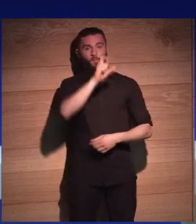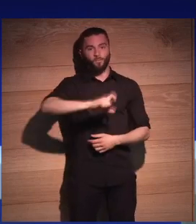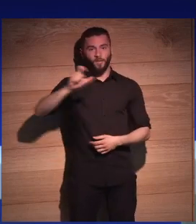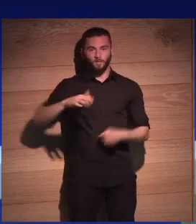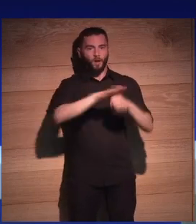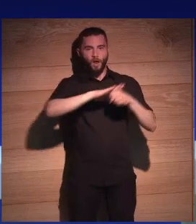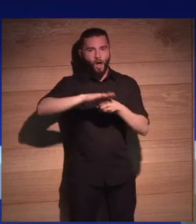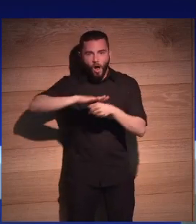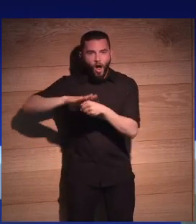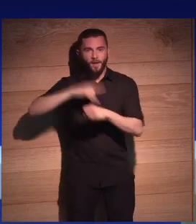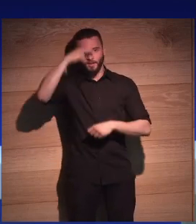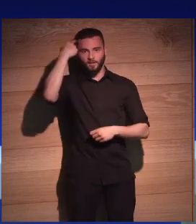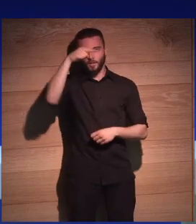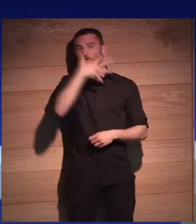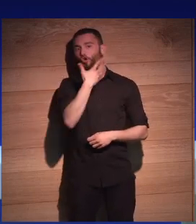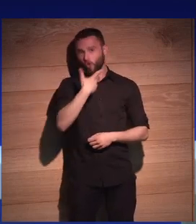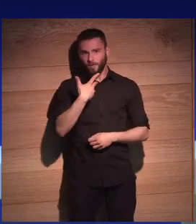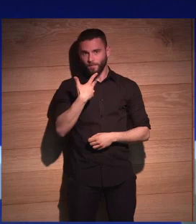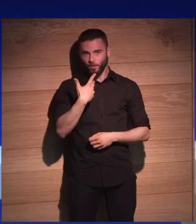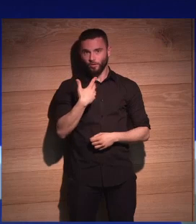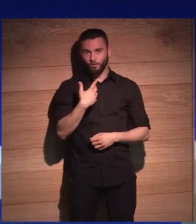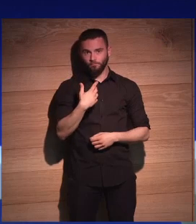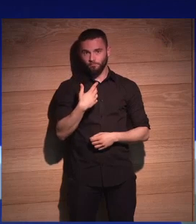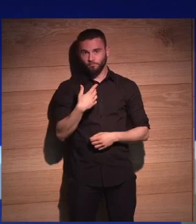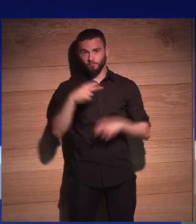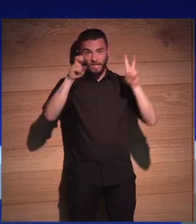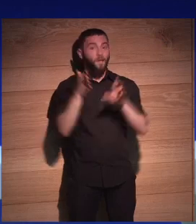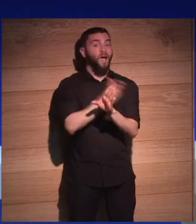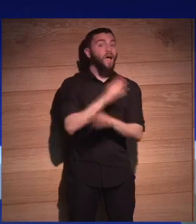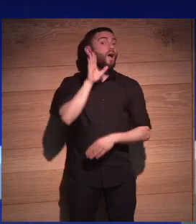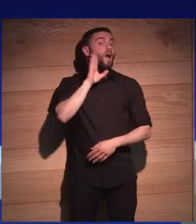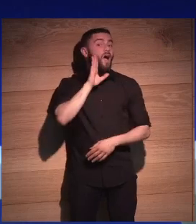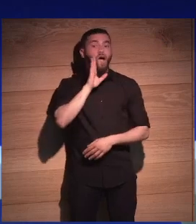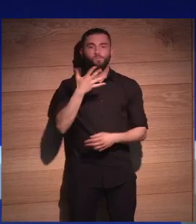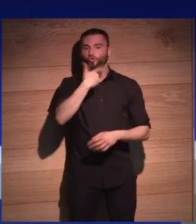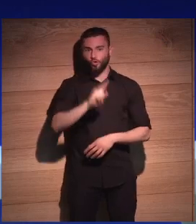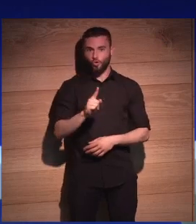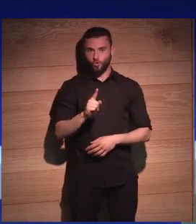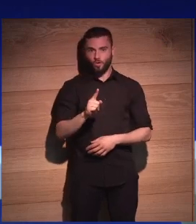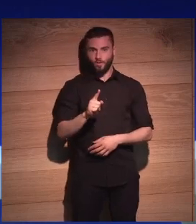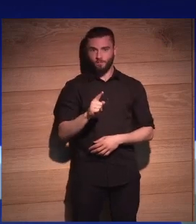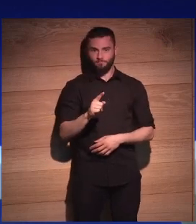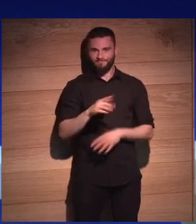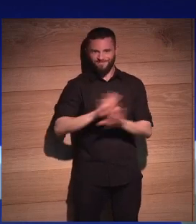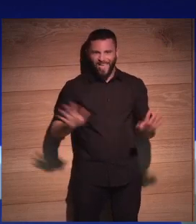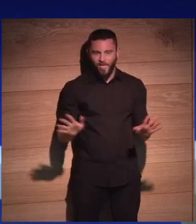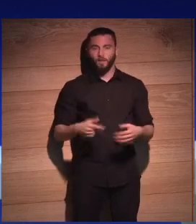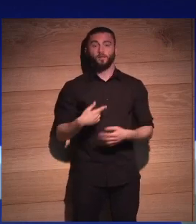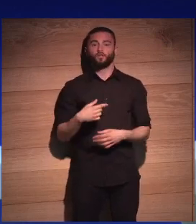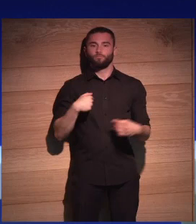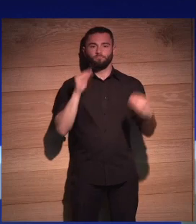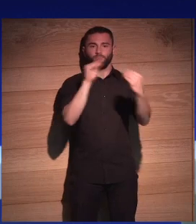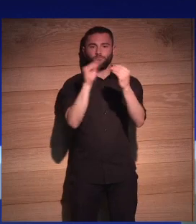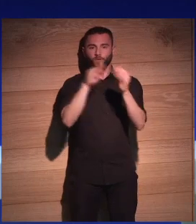muchas áreas de conocimiento donde todo esto no se conoce, para nada. Y estoy totalmente de acuerdo contigo. Y hay que crear programas de